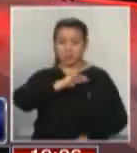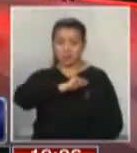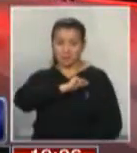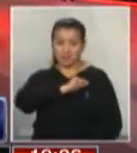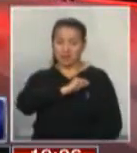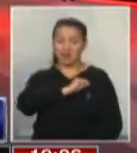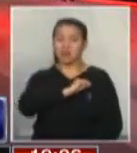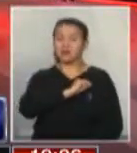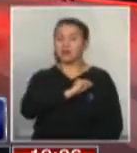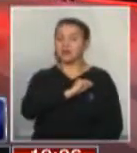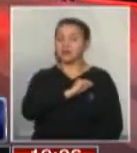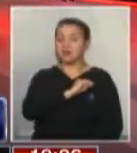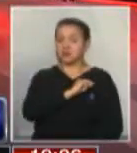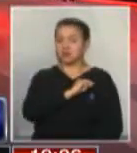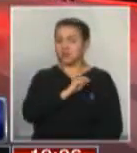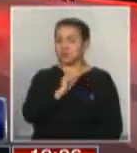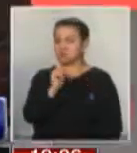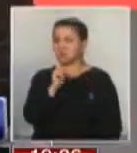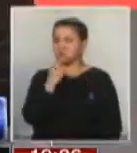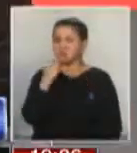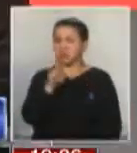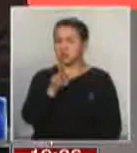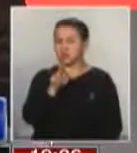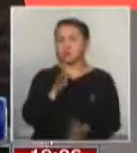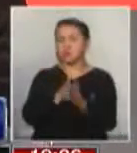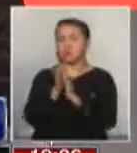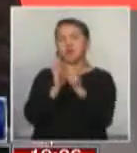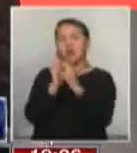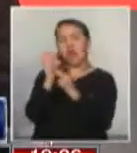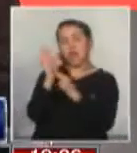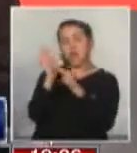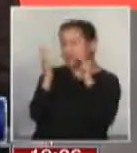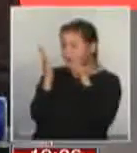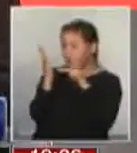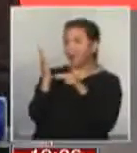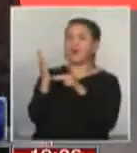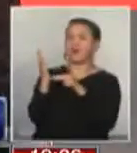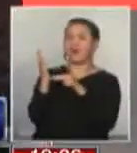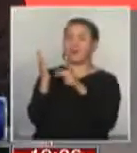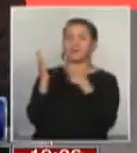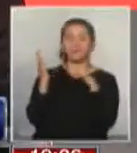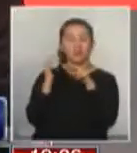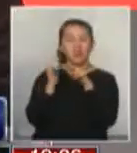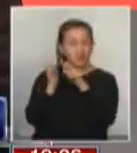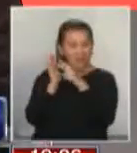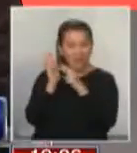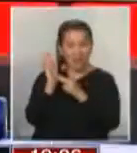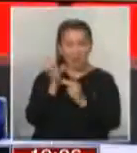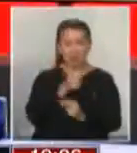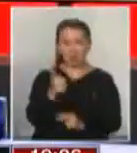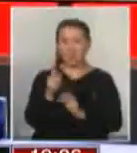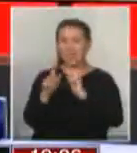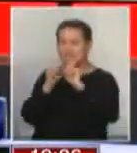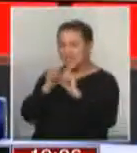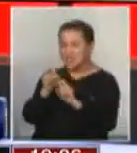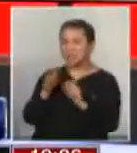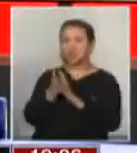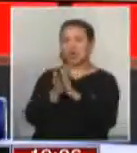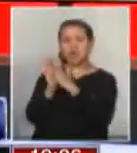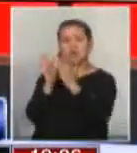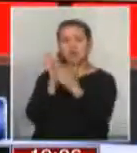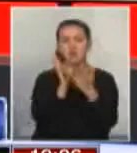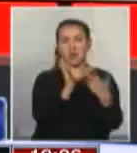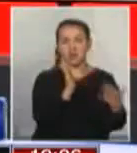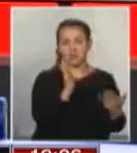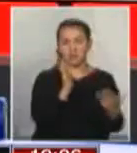dicen que el modelo se repite que cuando tú has leído una novela de modelo las has leído todas dicen que todas sus novelas son